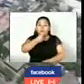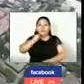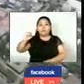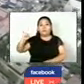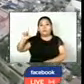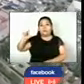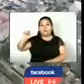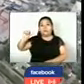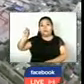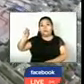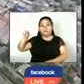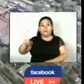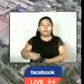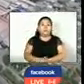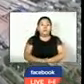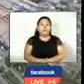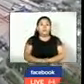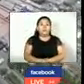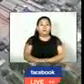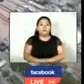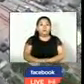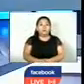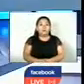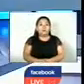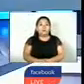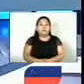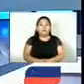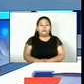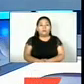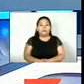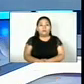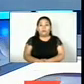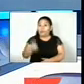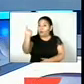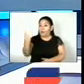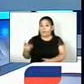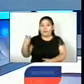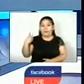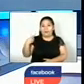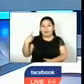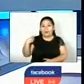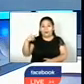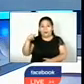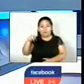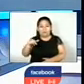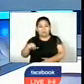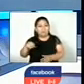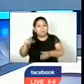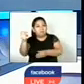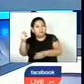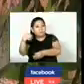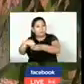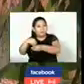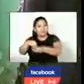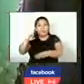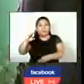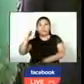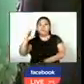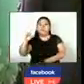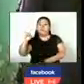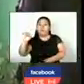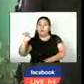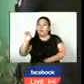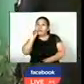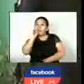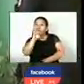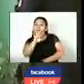Ileana Leiva, Noticiero Hechos. Y el director de país del Banco Centroamericano de Integración Económica, el BCIE, ha